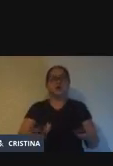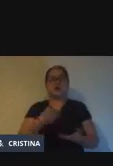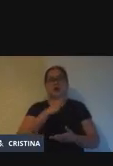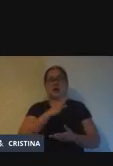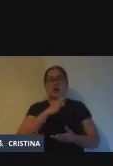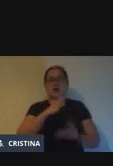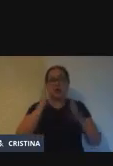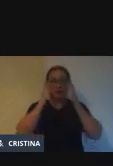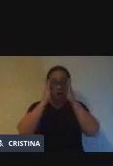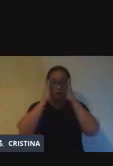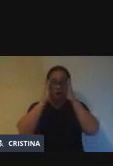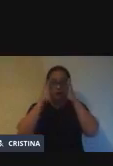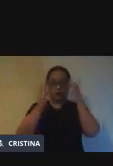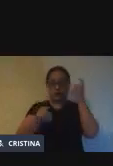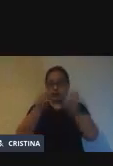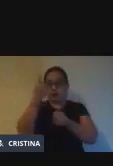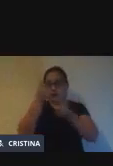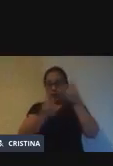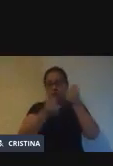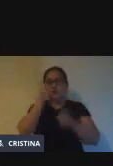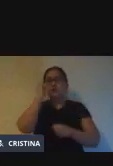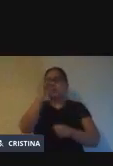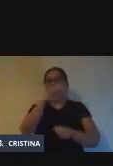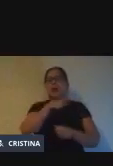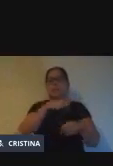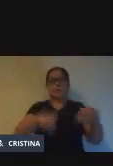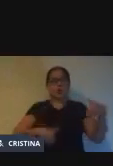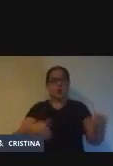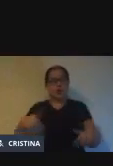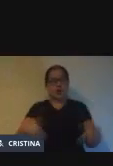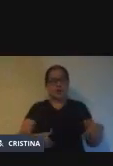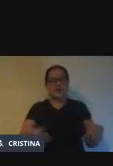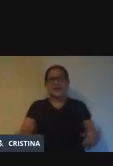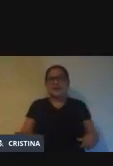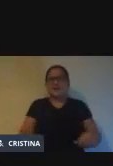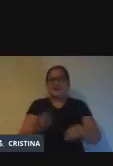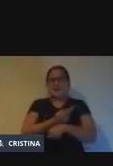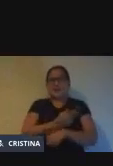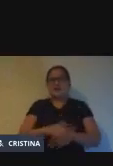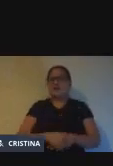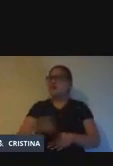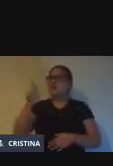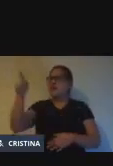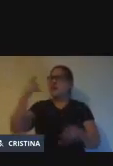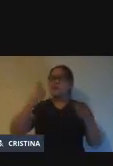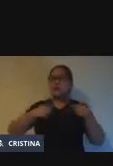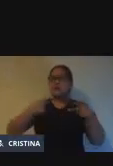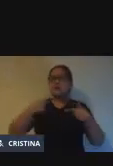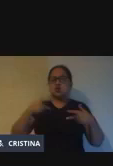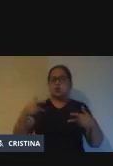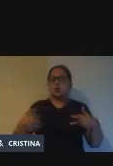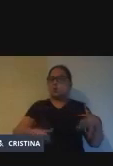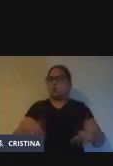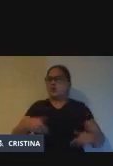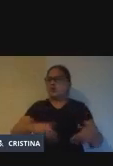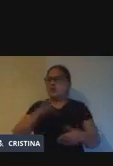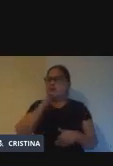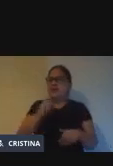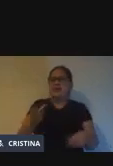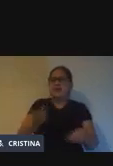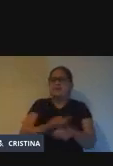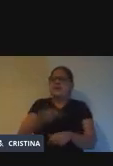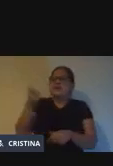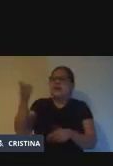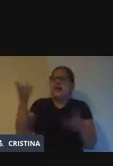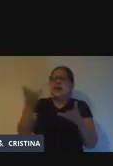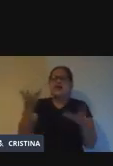o algunos y algunas están irritables. ¿Cómo es que la persona que no está irritable, cómo puede hacer eso? Bueno,